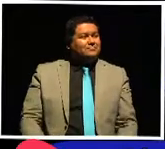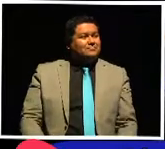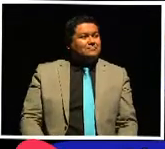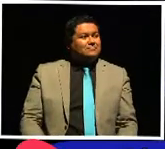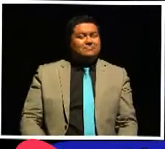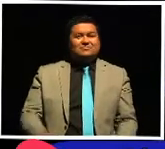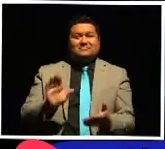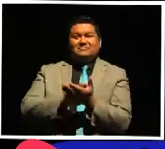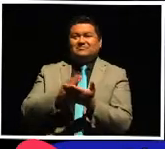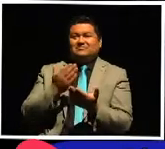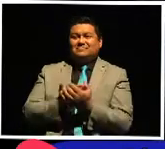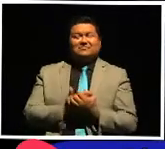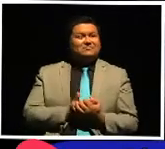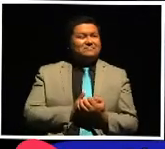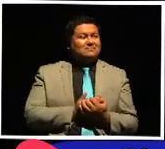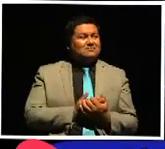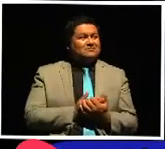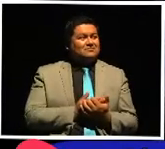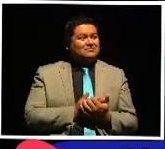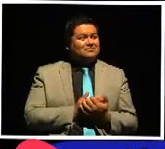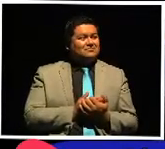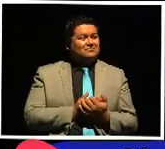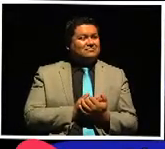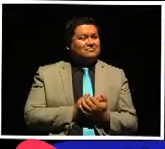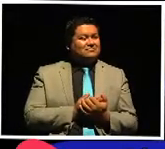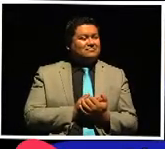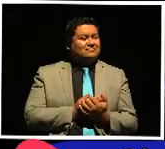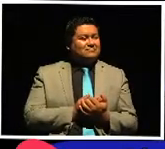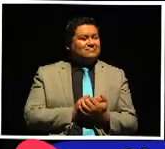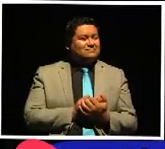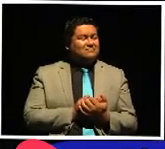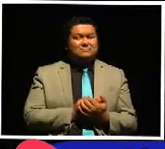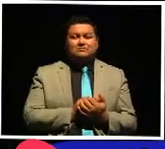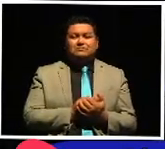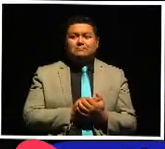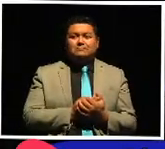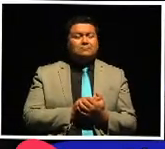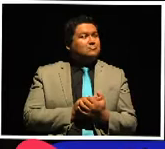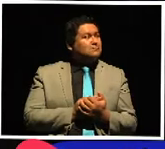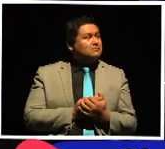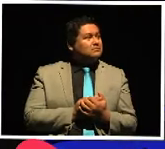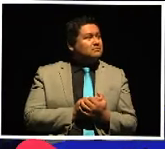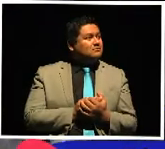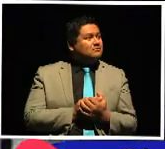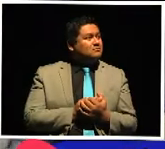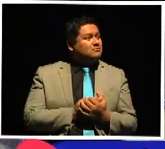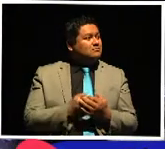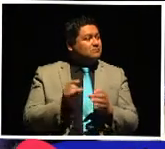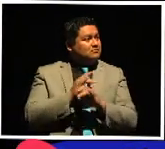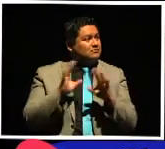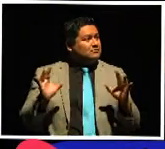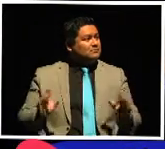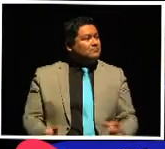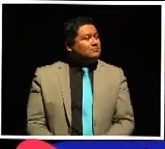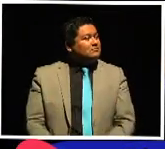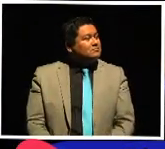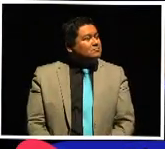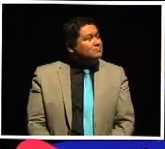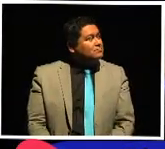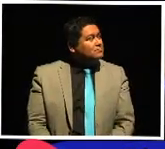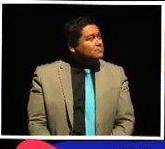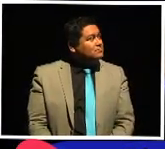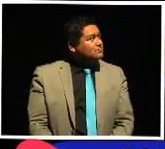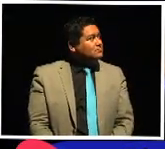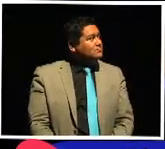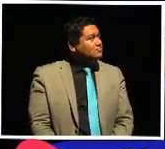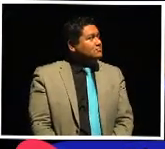¿cómo estamos? Parece que mi presentación cae en un agujero negro. ¿Estamos listos? Ojalá.